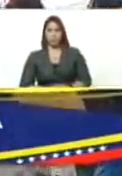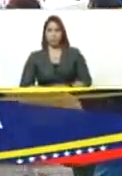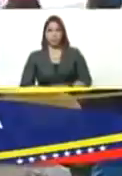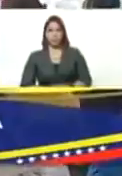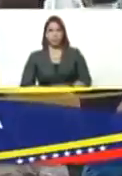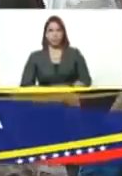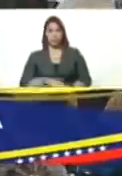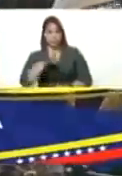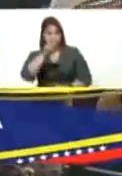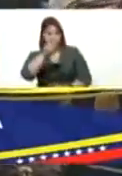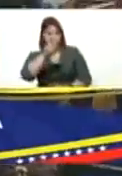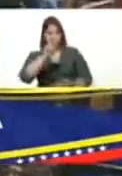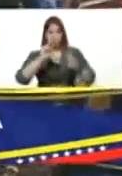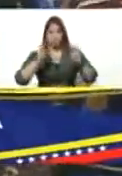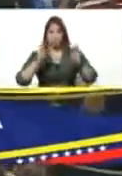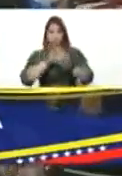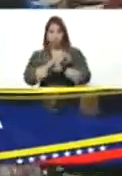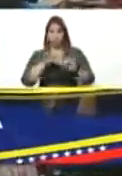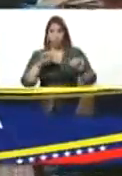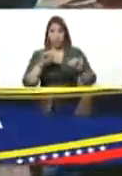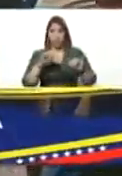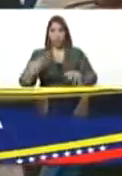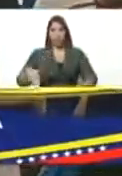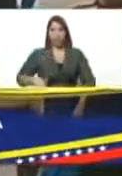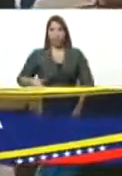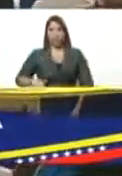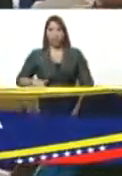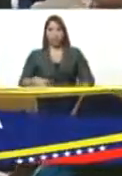Bando, está como el chiste, Jacobo.